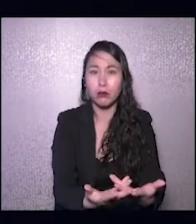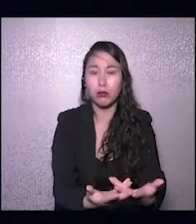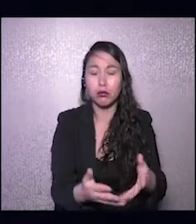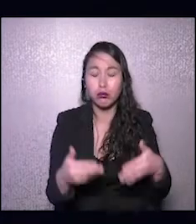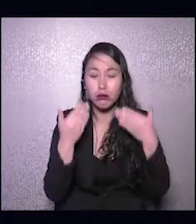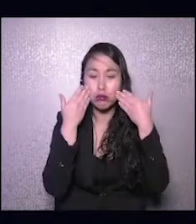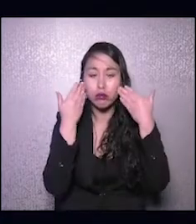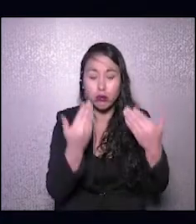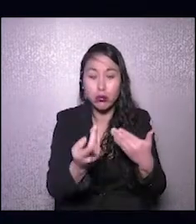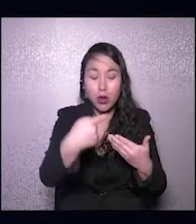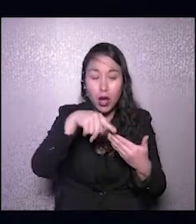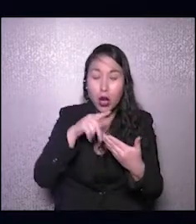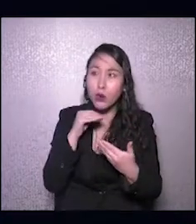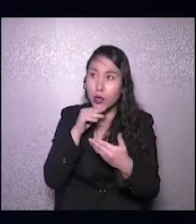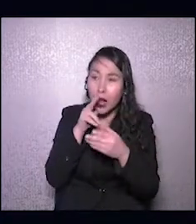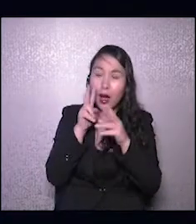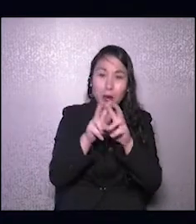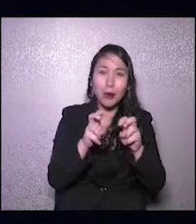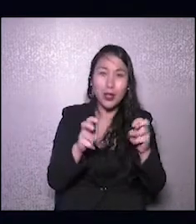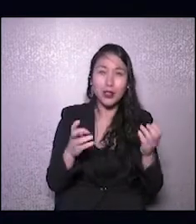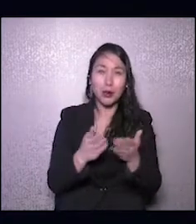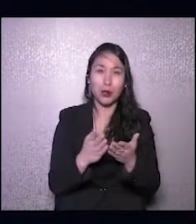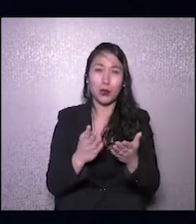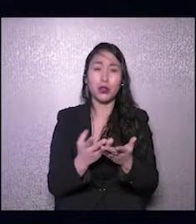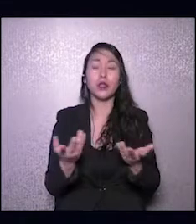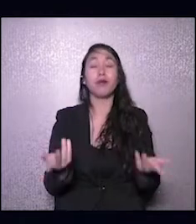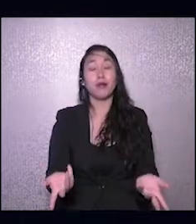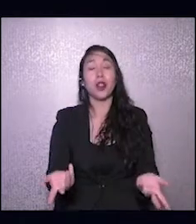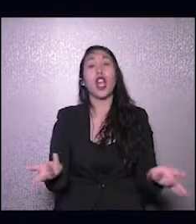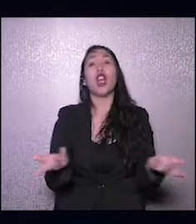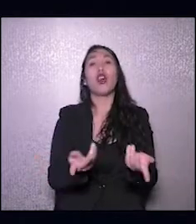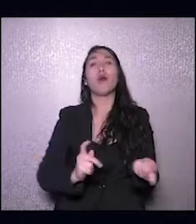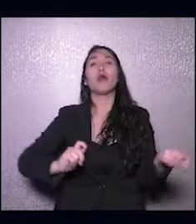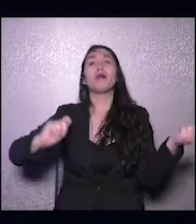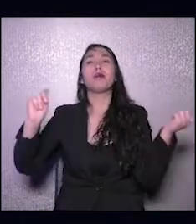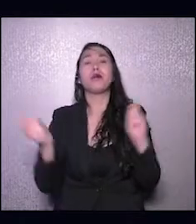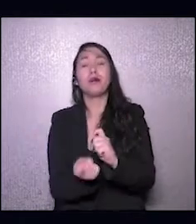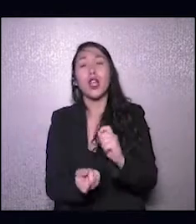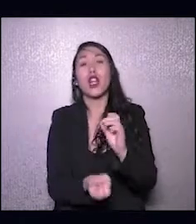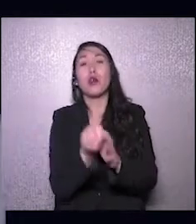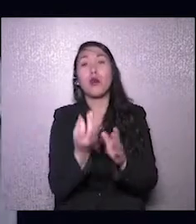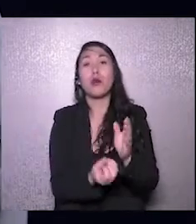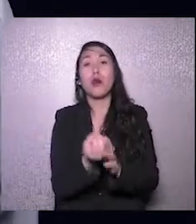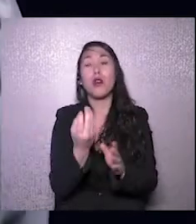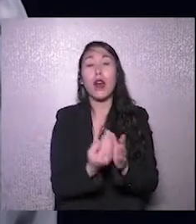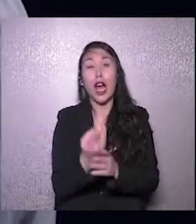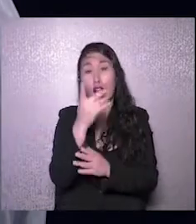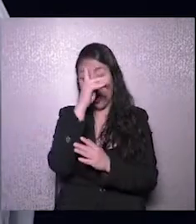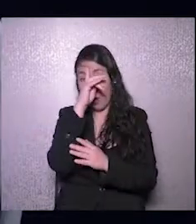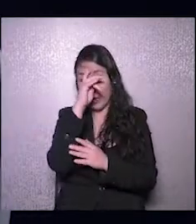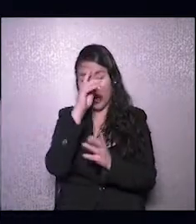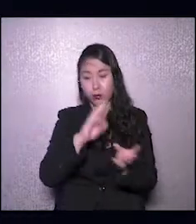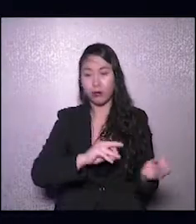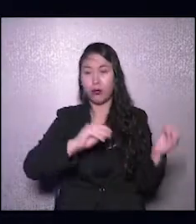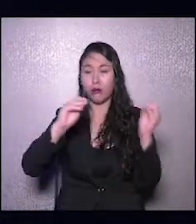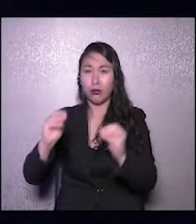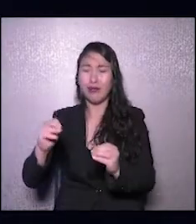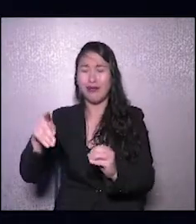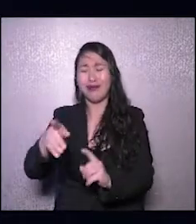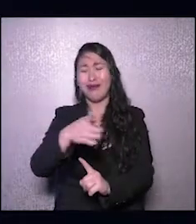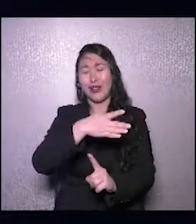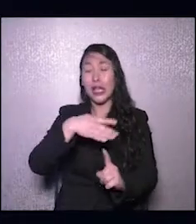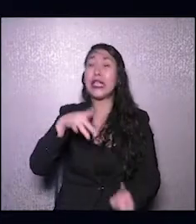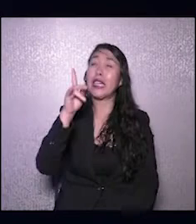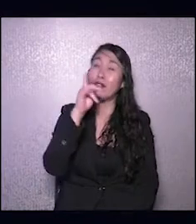¿Qué es lo que pasa entonces? ¿Cómo podemos llevar esto de la innovación facilitada por la informática biomédica a los hospitales? Los hospitales son un entorno bastante difícil de